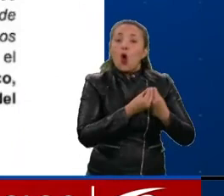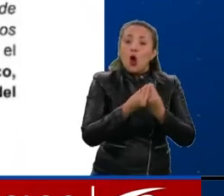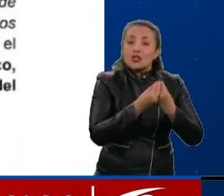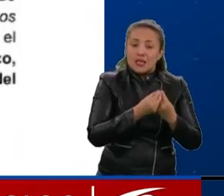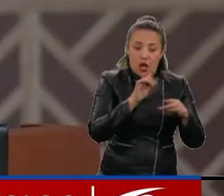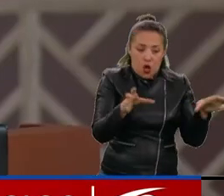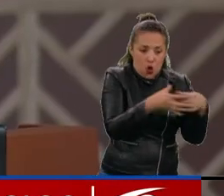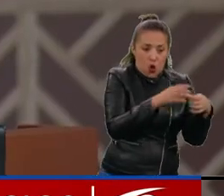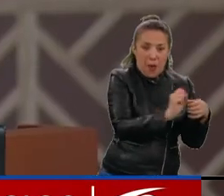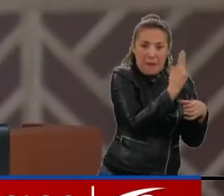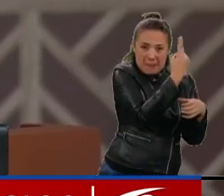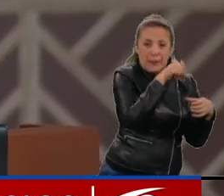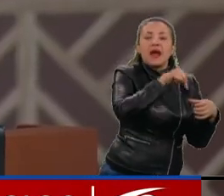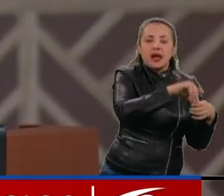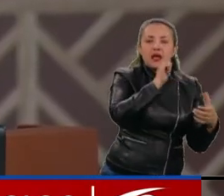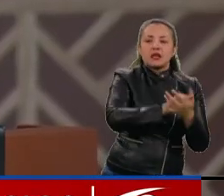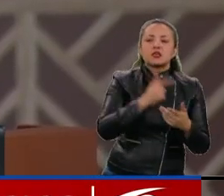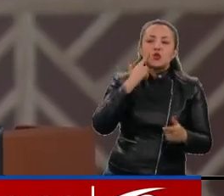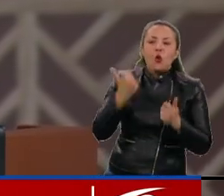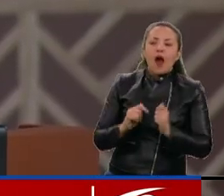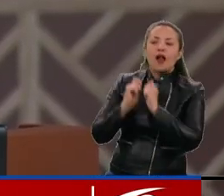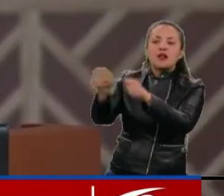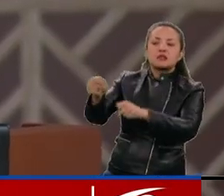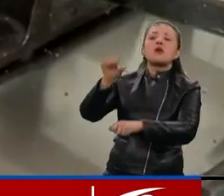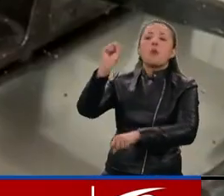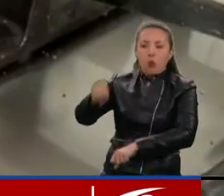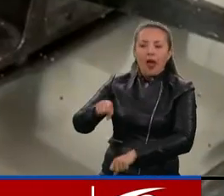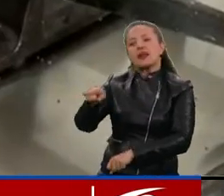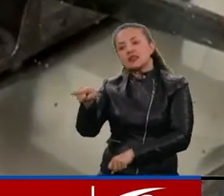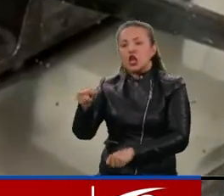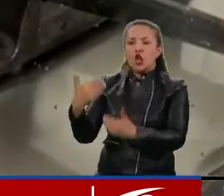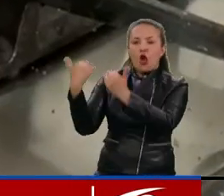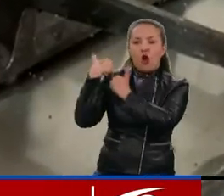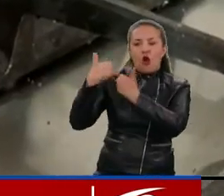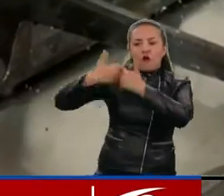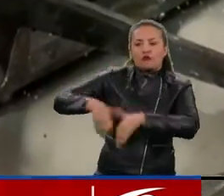encargada de definir las facultades del presidente Petro frente a la regulación de los servicios públicos.